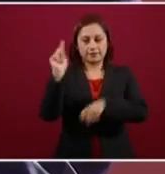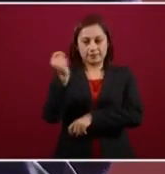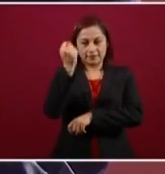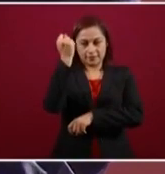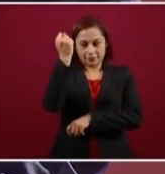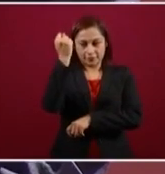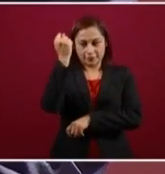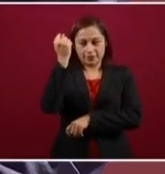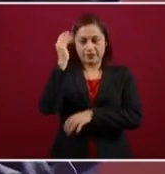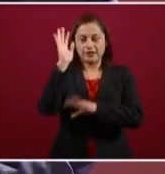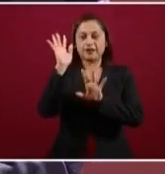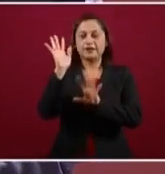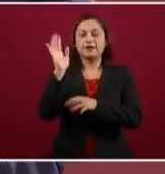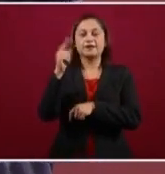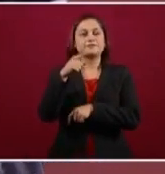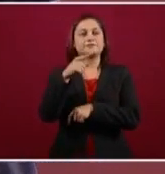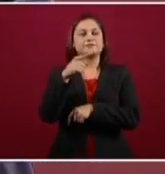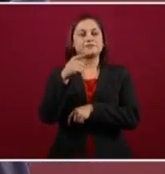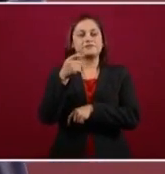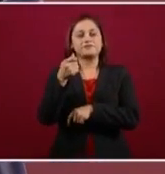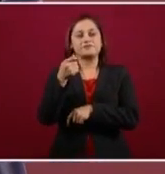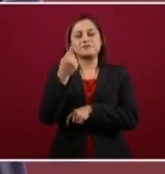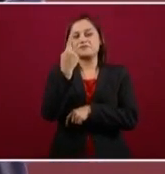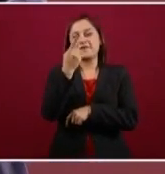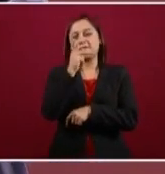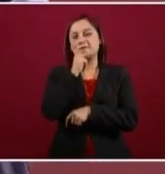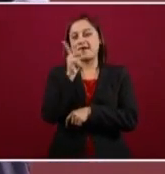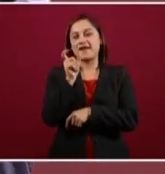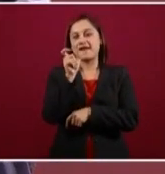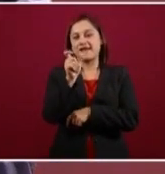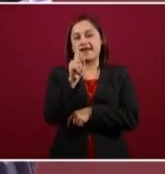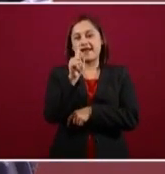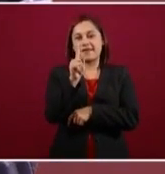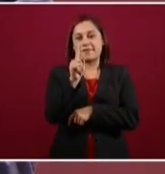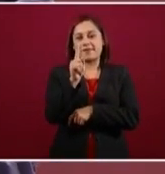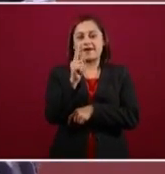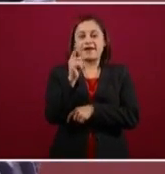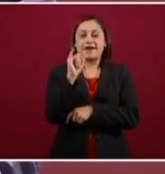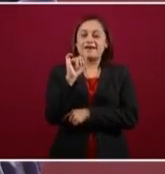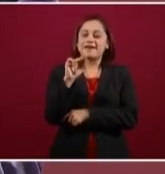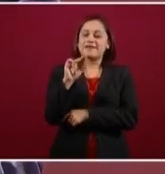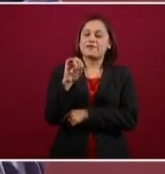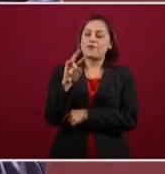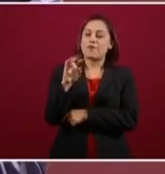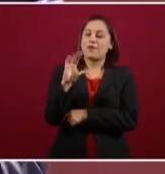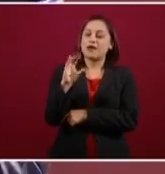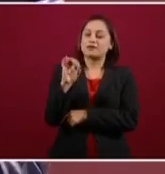término también muy de moda, innovación tecnológica.